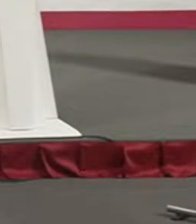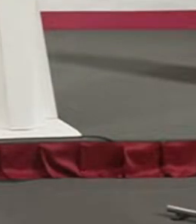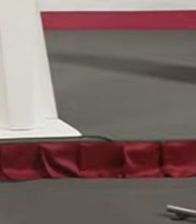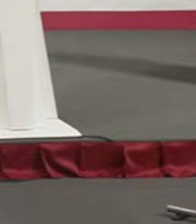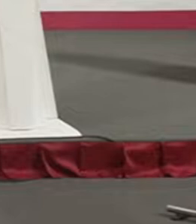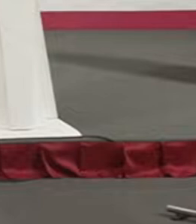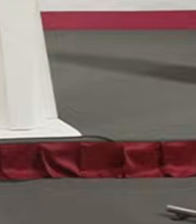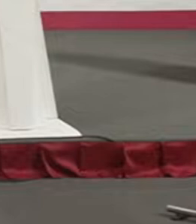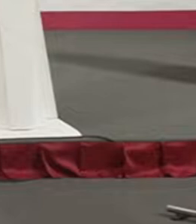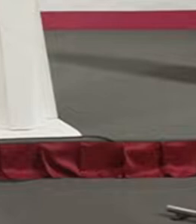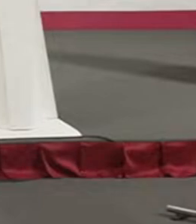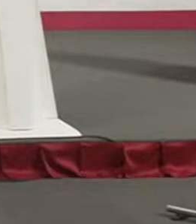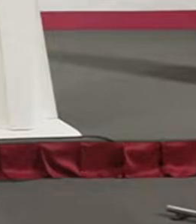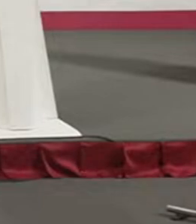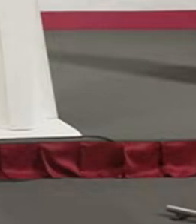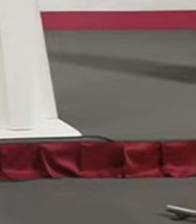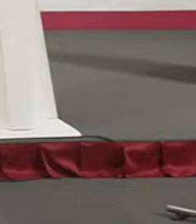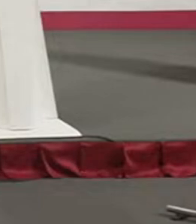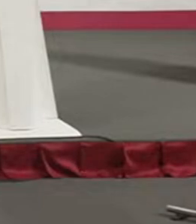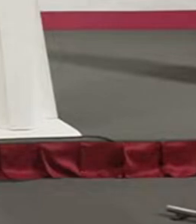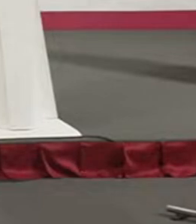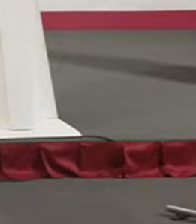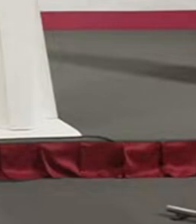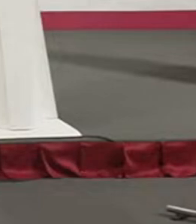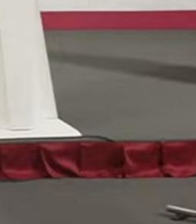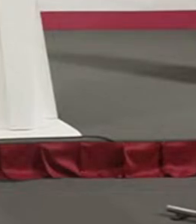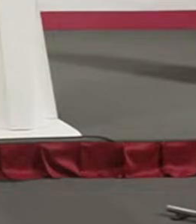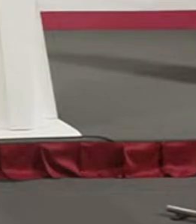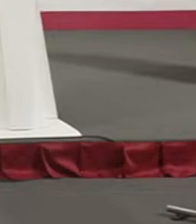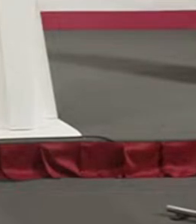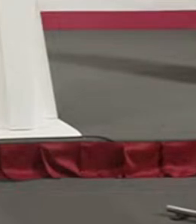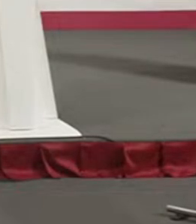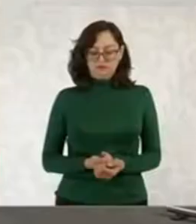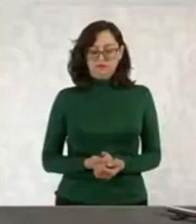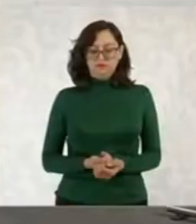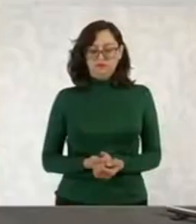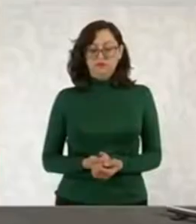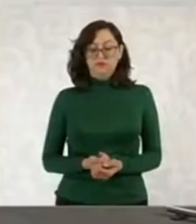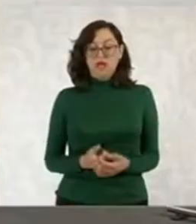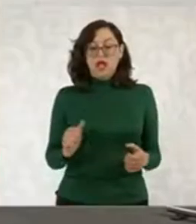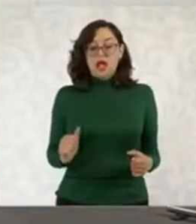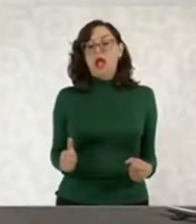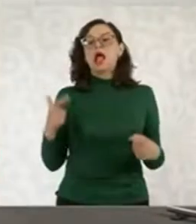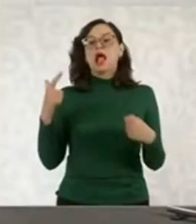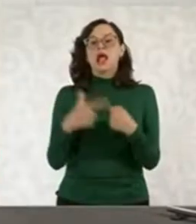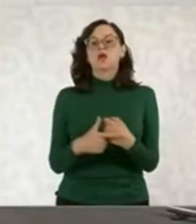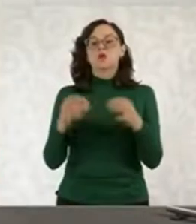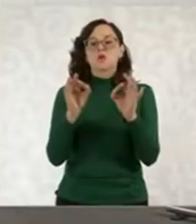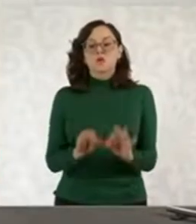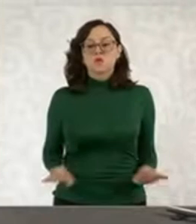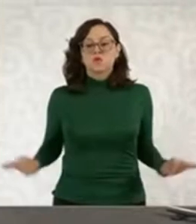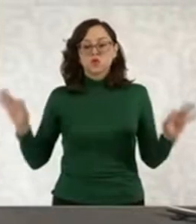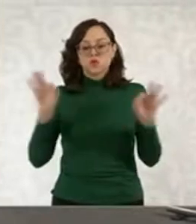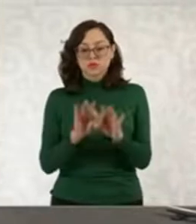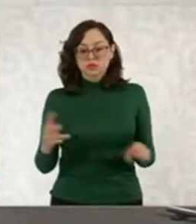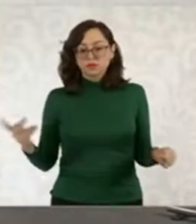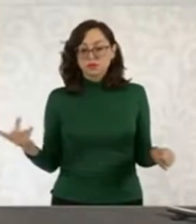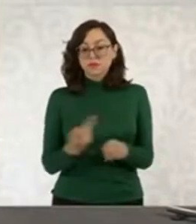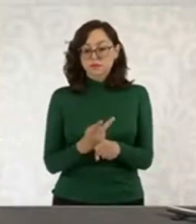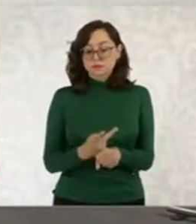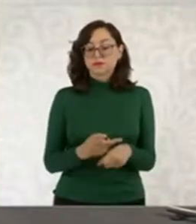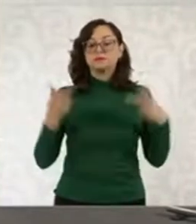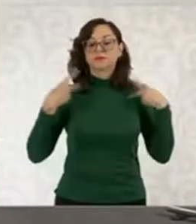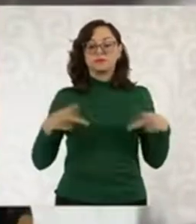hay 23% de los trabajadores de plataforma que tienen un aseguramiento u otro